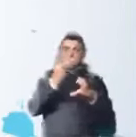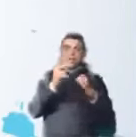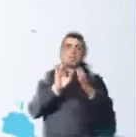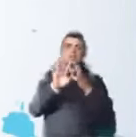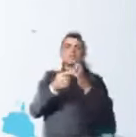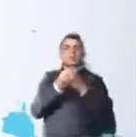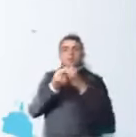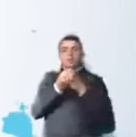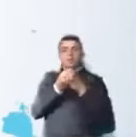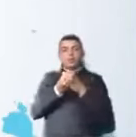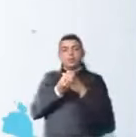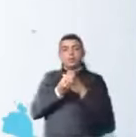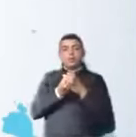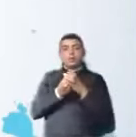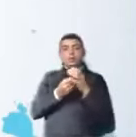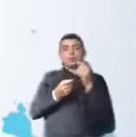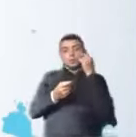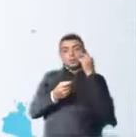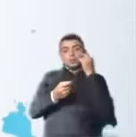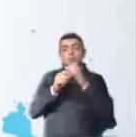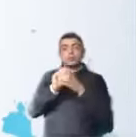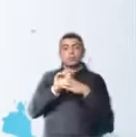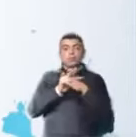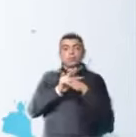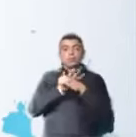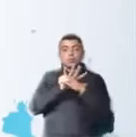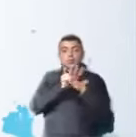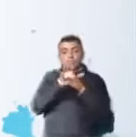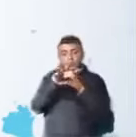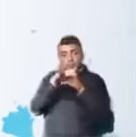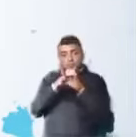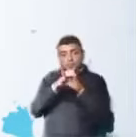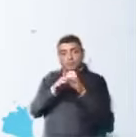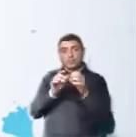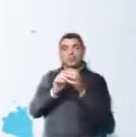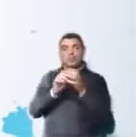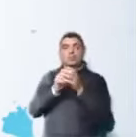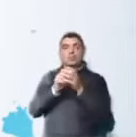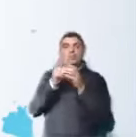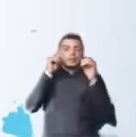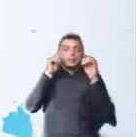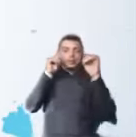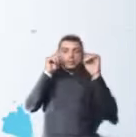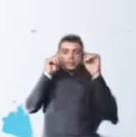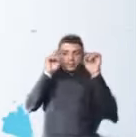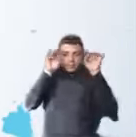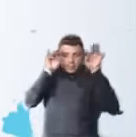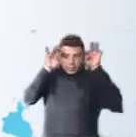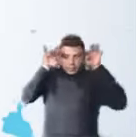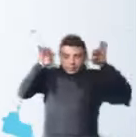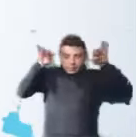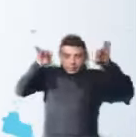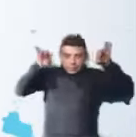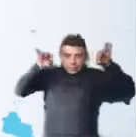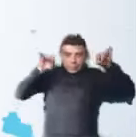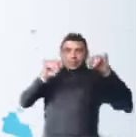esas paticas, como esas antenitas, y es como una manera de la célula de decirle al sistema inmunológico que hay algo raro, que hay un